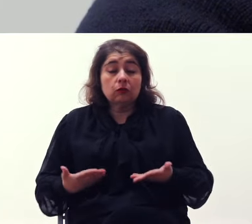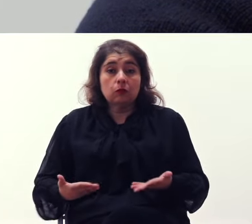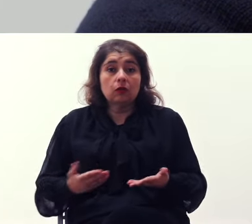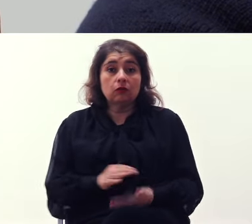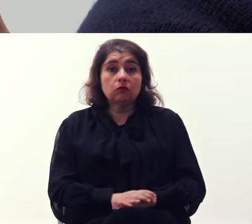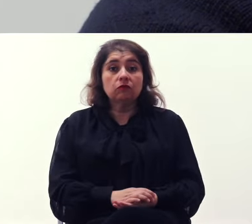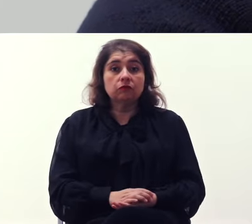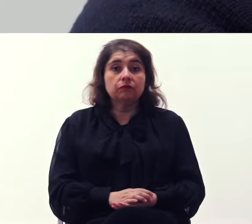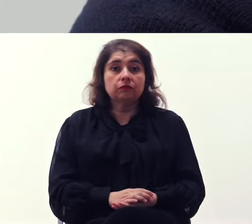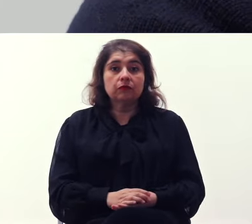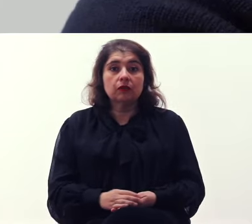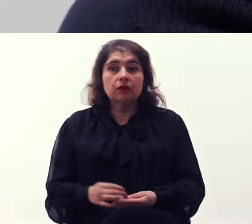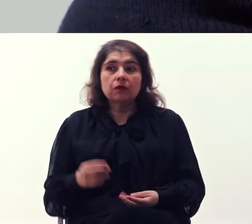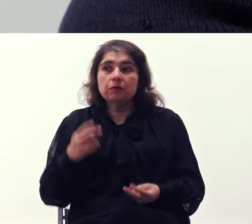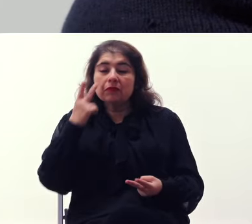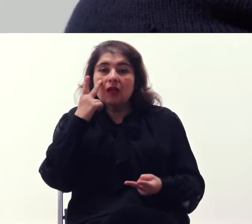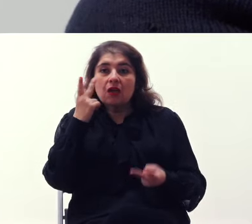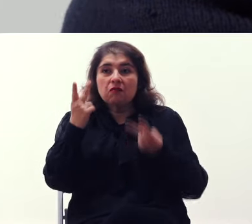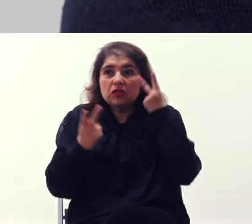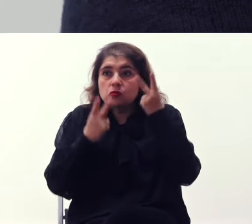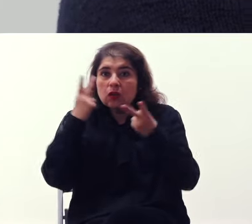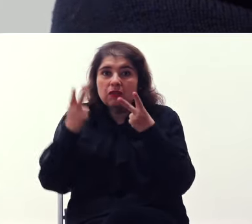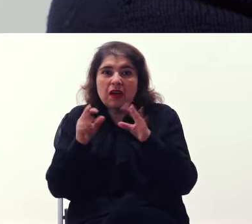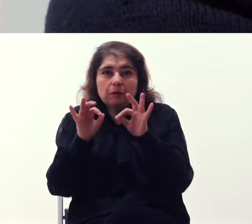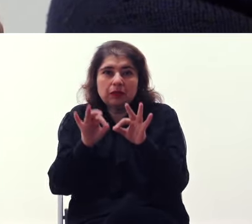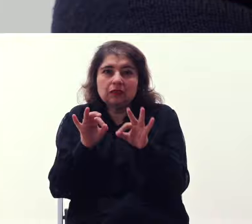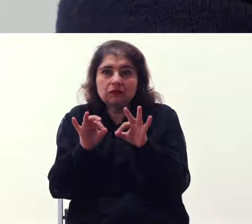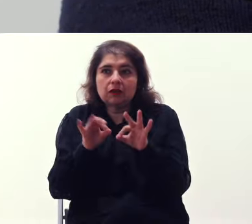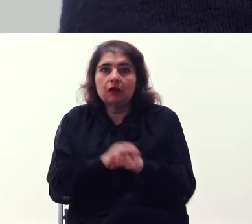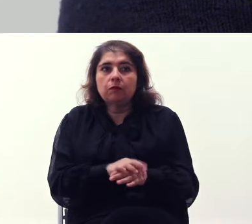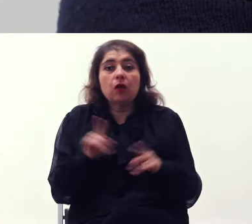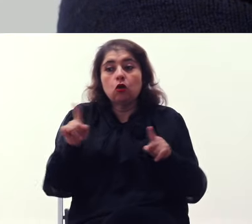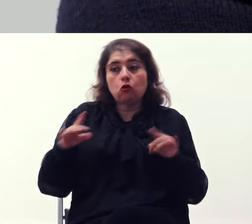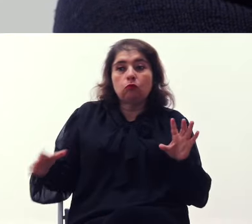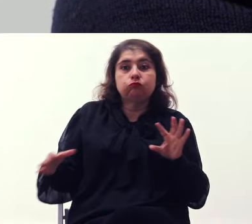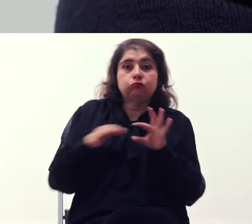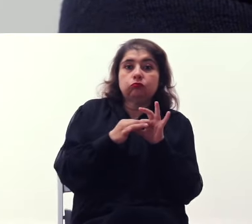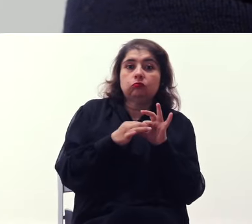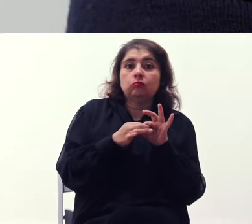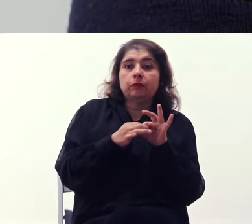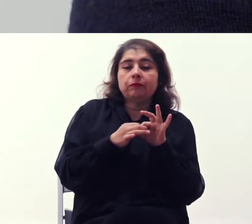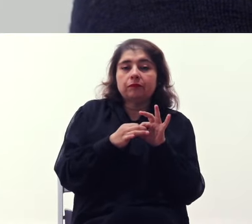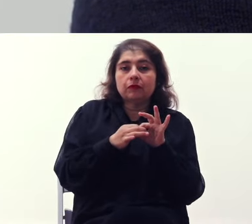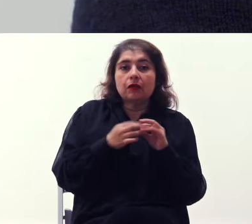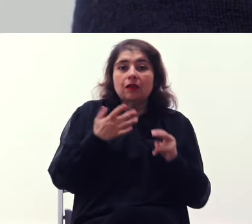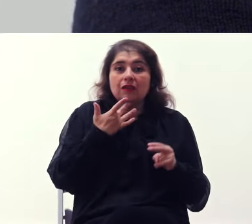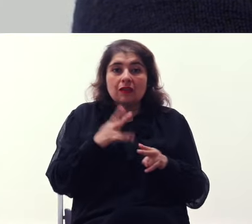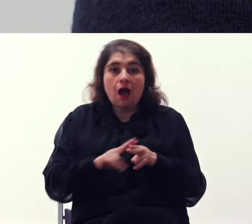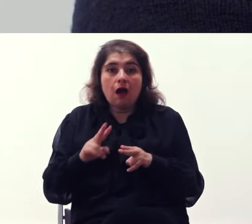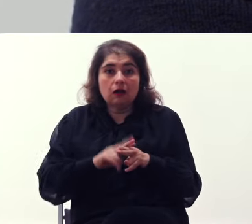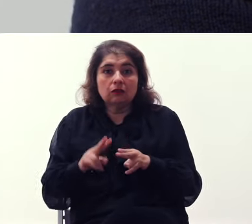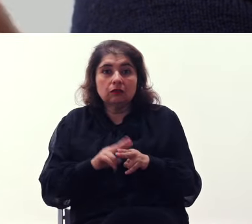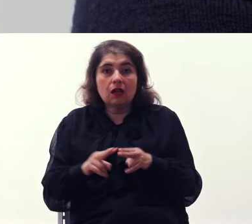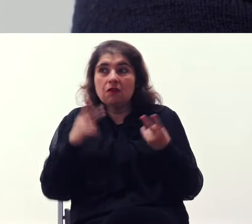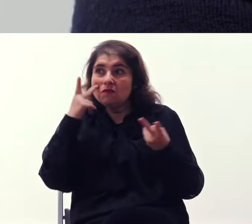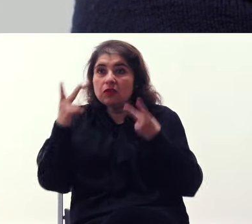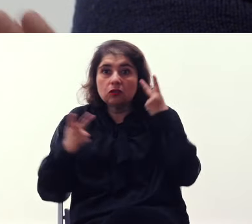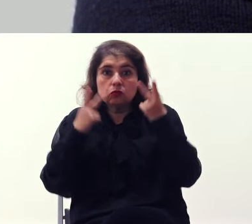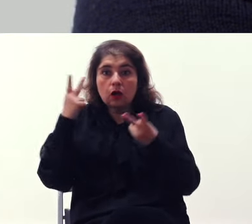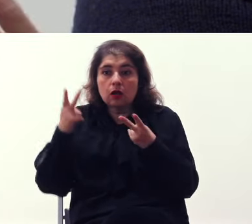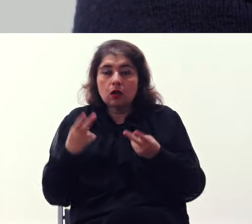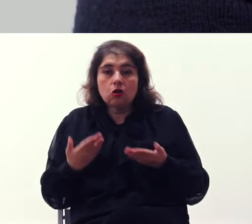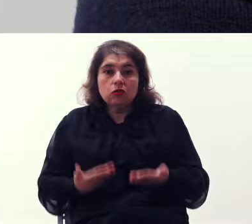con el arte contemporáneo como forma y visualidad específica que no tiene que ver específicamente con lo que se